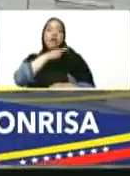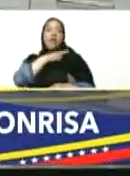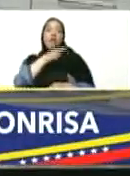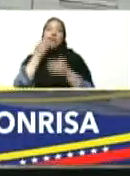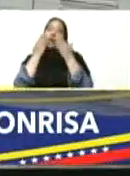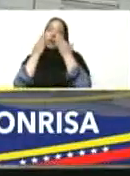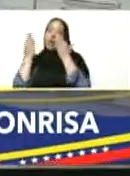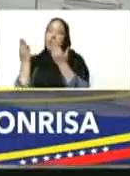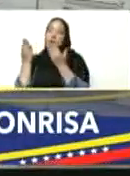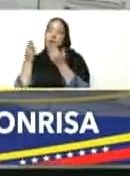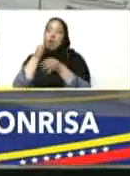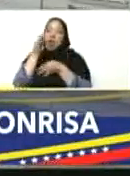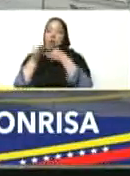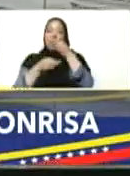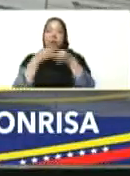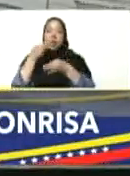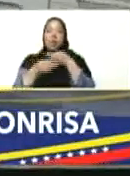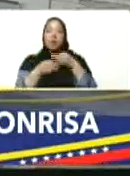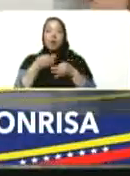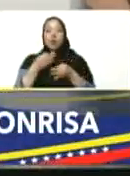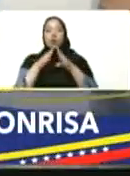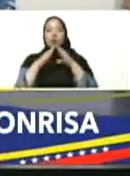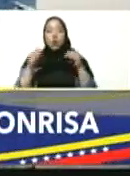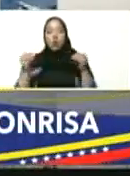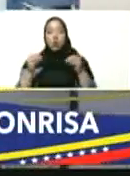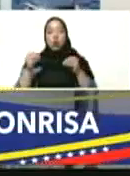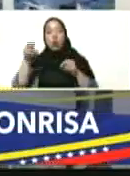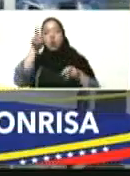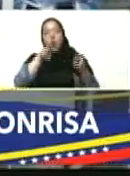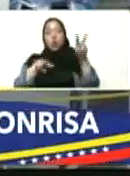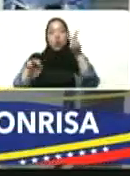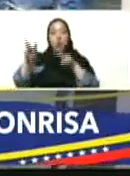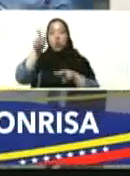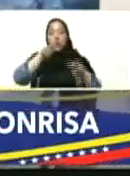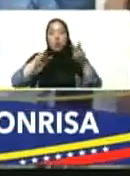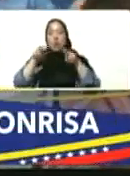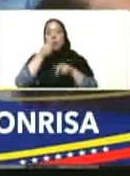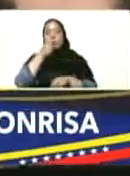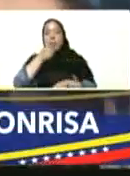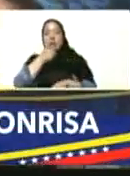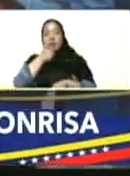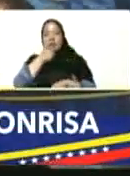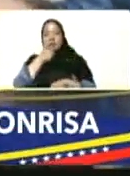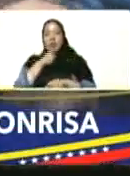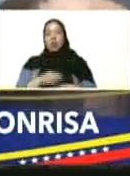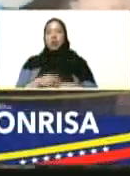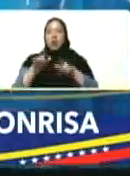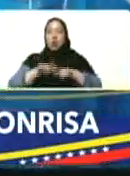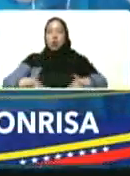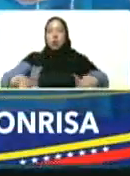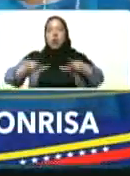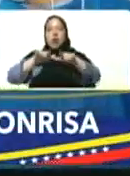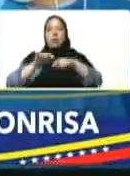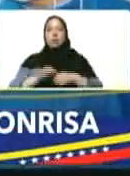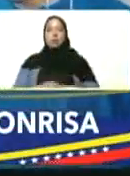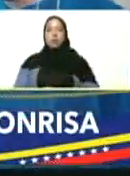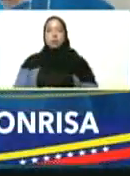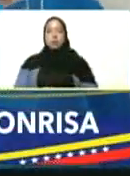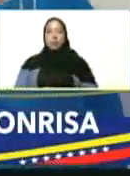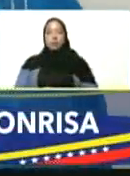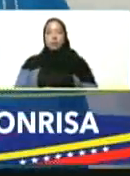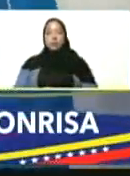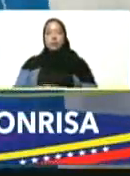Santiago Gómez, siga explicando el recorrido de este hermoso centro. Saludos,